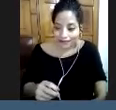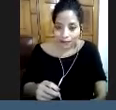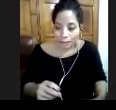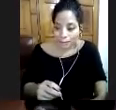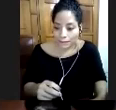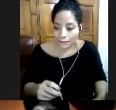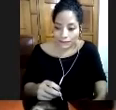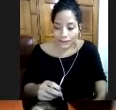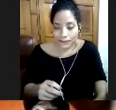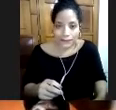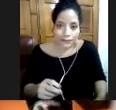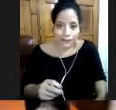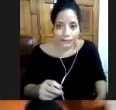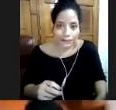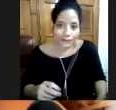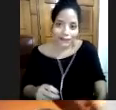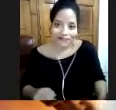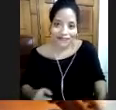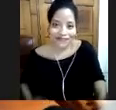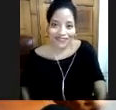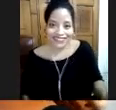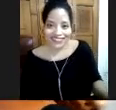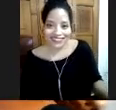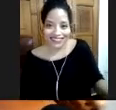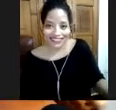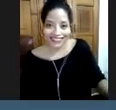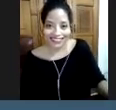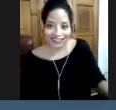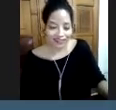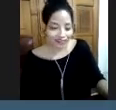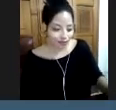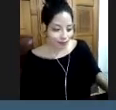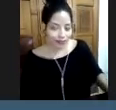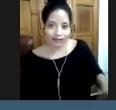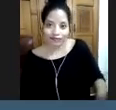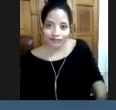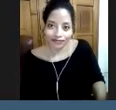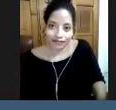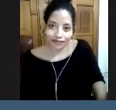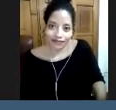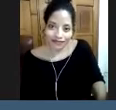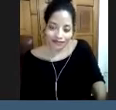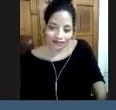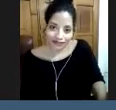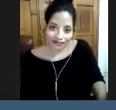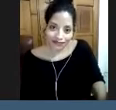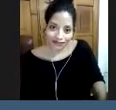Bueno, yo quisiera agradecer el espacio. Creo que ahorita somos la voz y